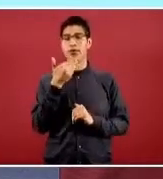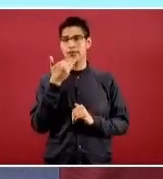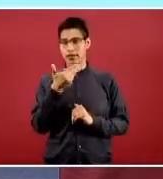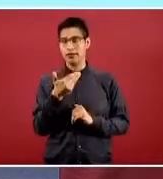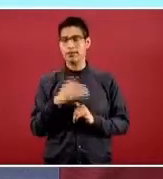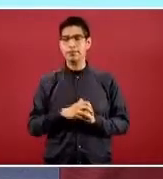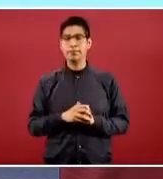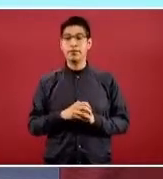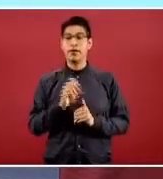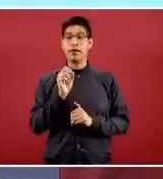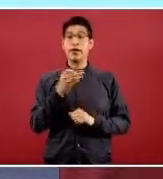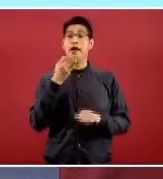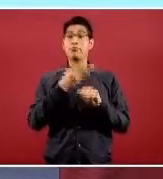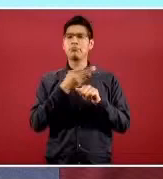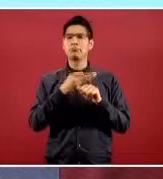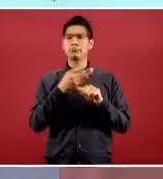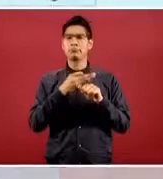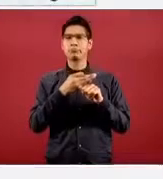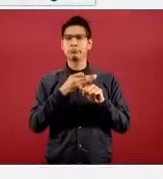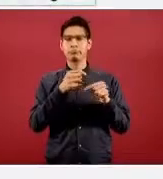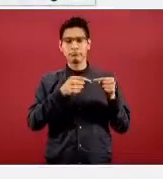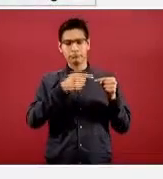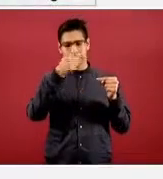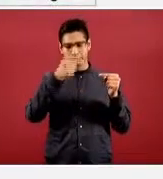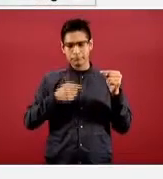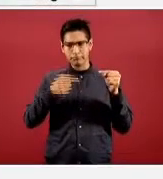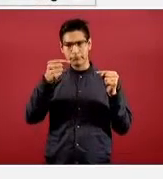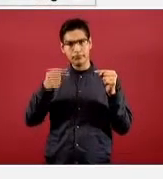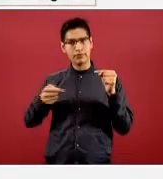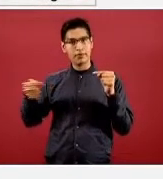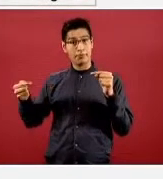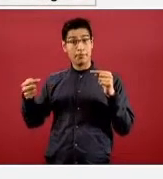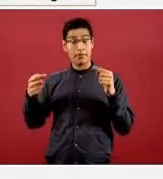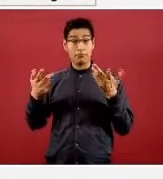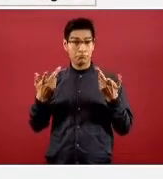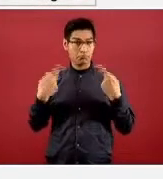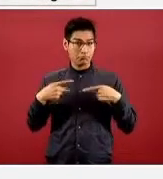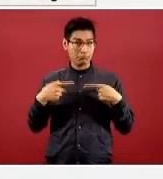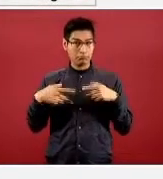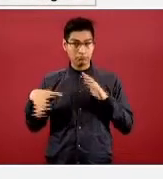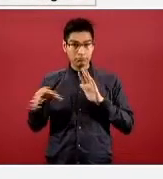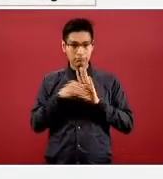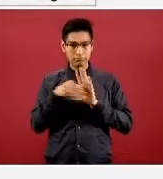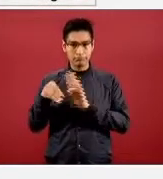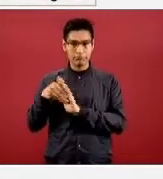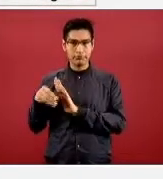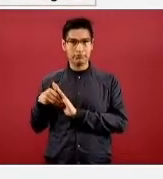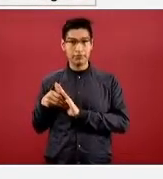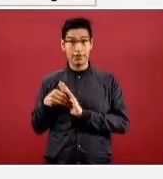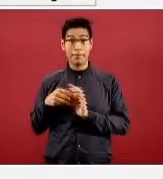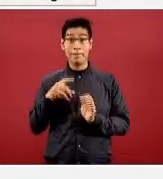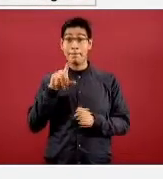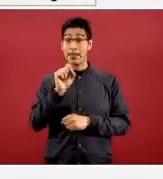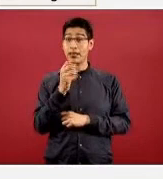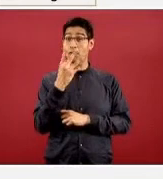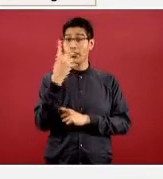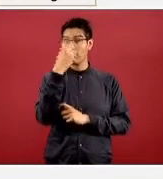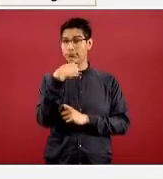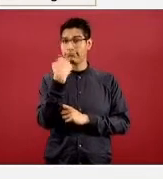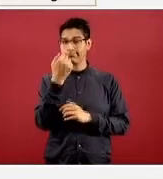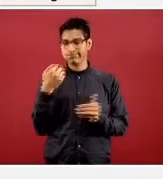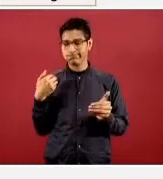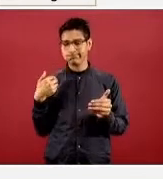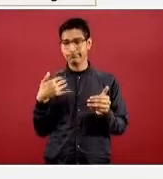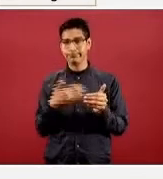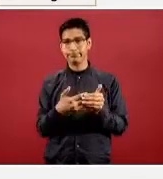ver precisamente la distribución de casos en las últimas 24 horas, cada una de las columnas son los casos acumulados para cada uno de